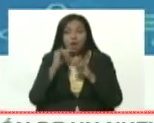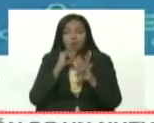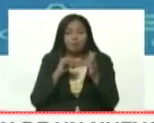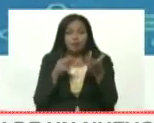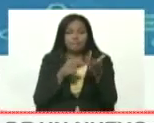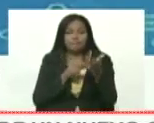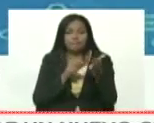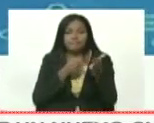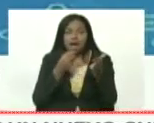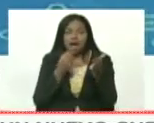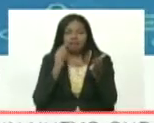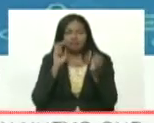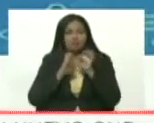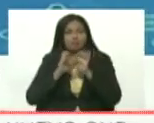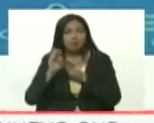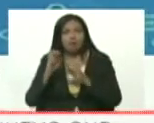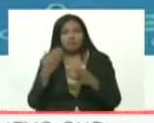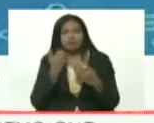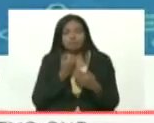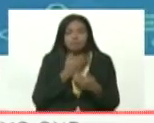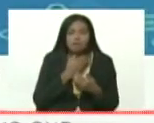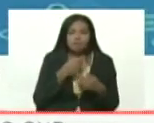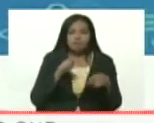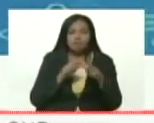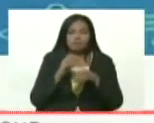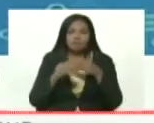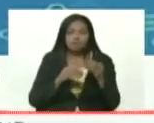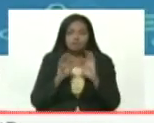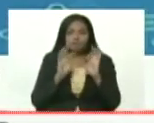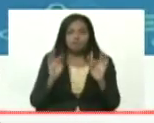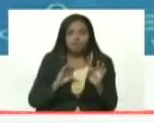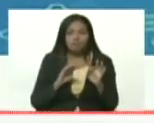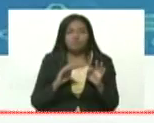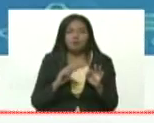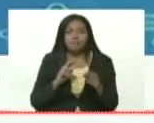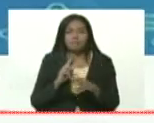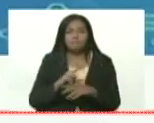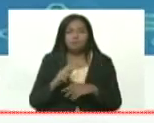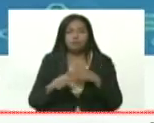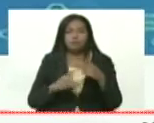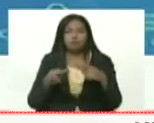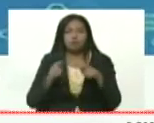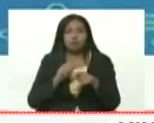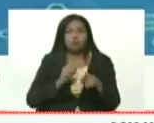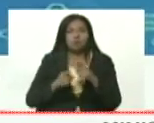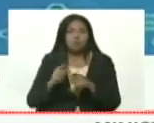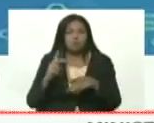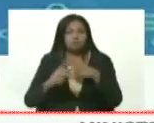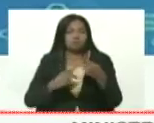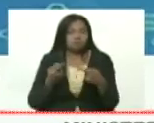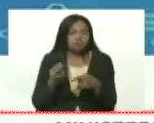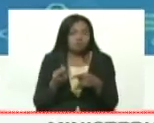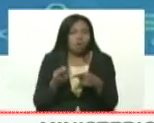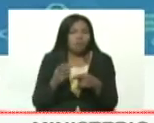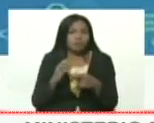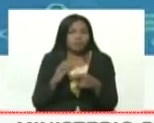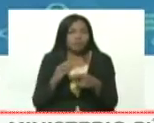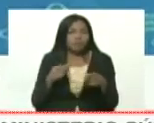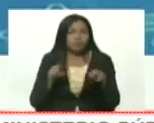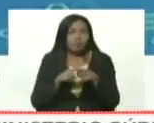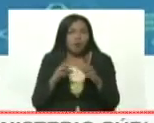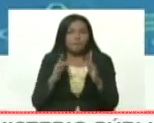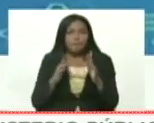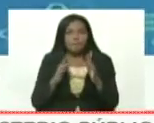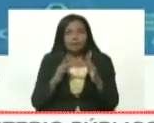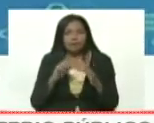bebés, el diagnóstico de enfermedades congénitas, producto de la mutación en algún proceso de la síntesis del